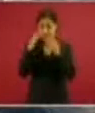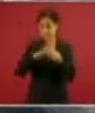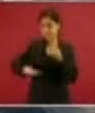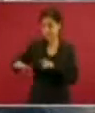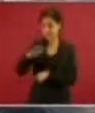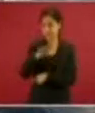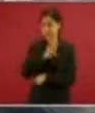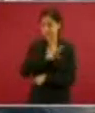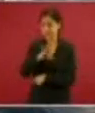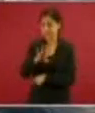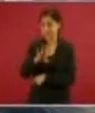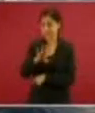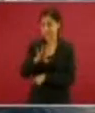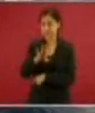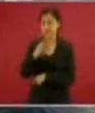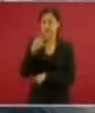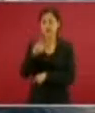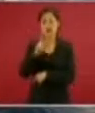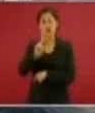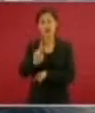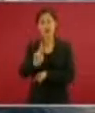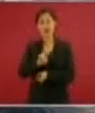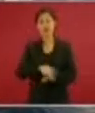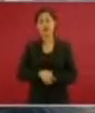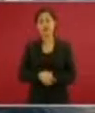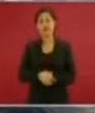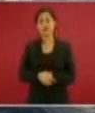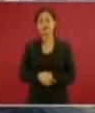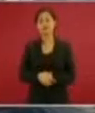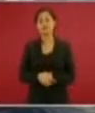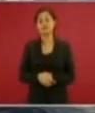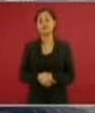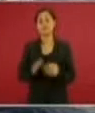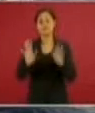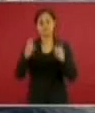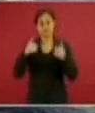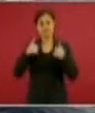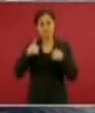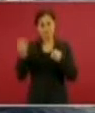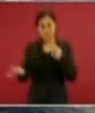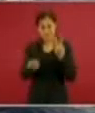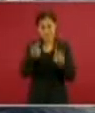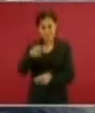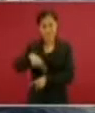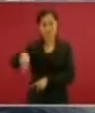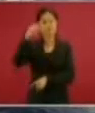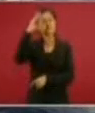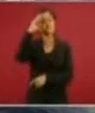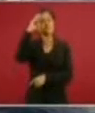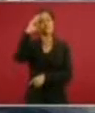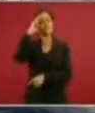No solo con eso. ¿Cómo se explican ustedes que teníamos en